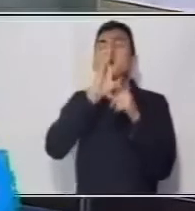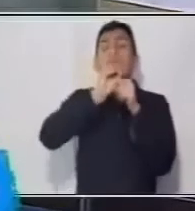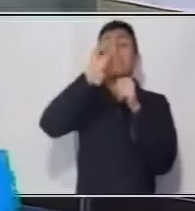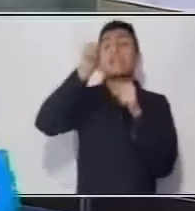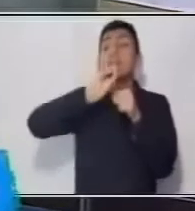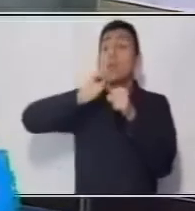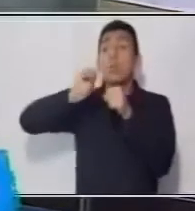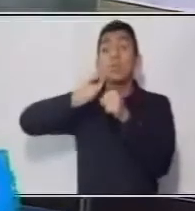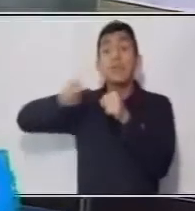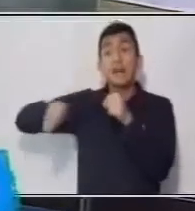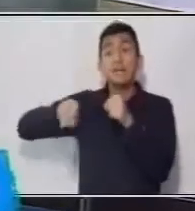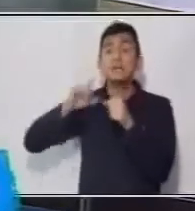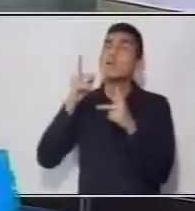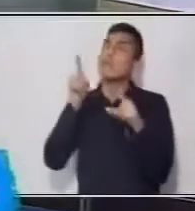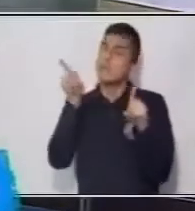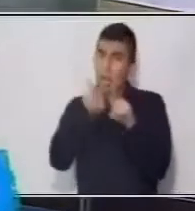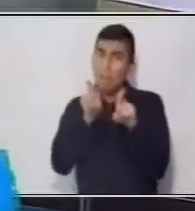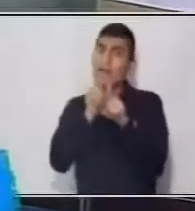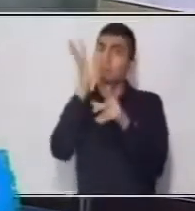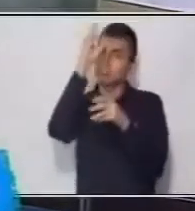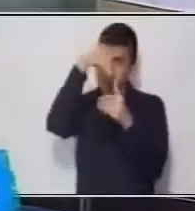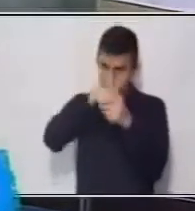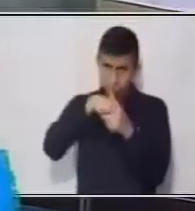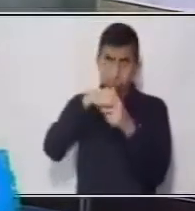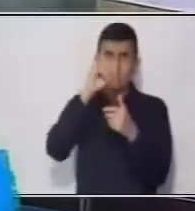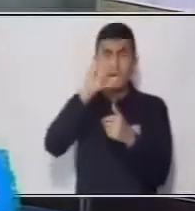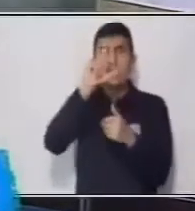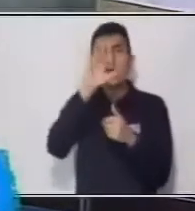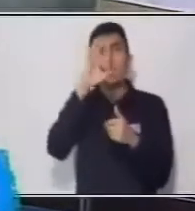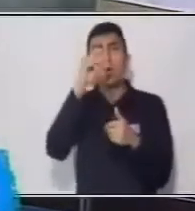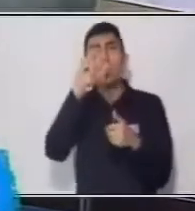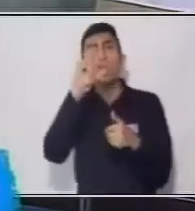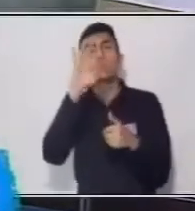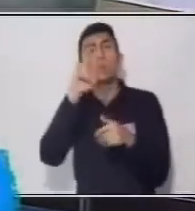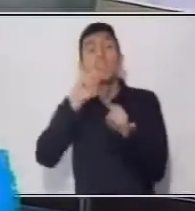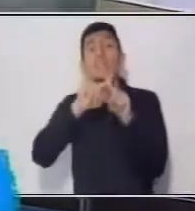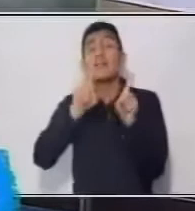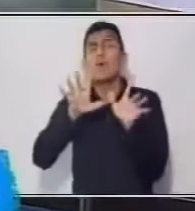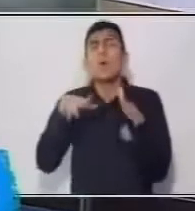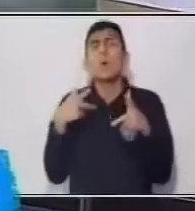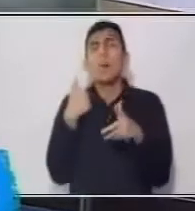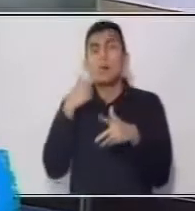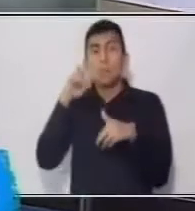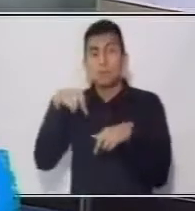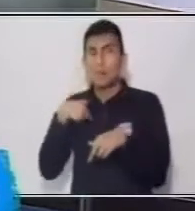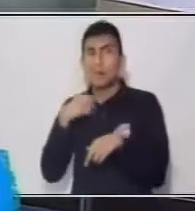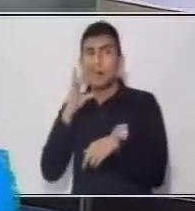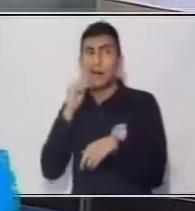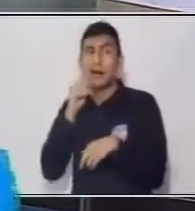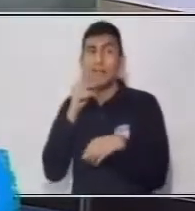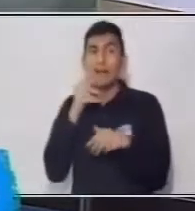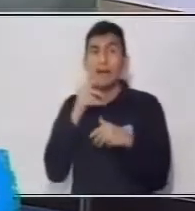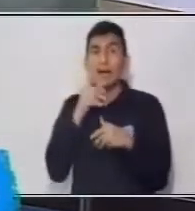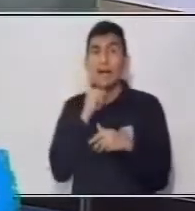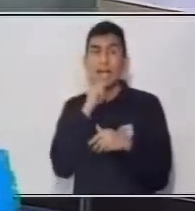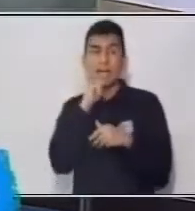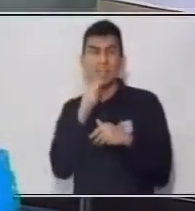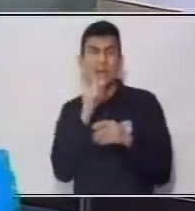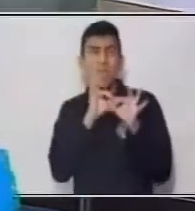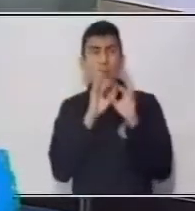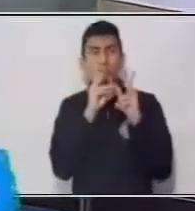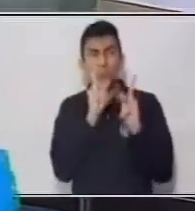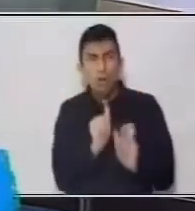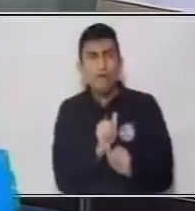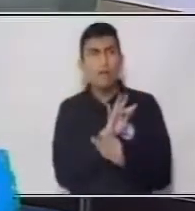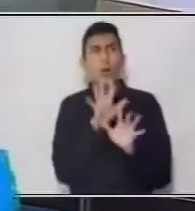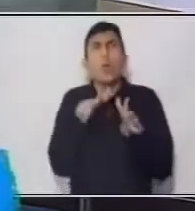distributivas también, pero pueden ser dentro de la ilocución o la intención del hablante, pueden ser enunciativas, interrogativas, exclamativas, etcétera.